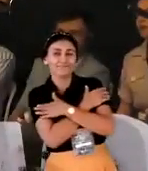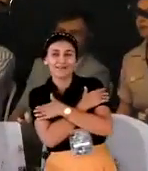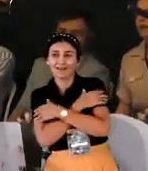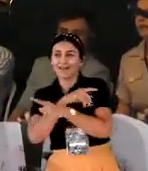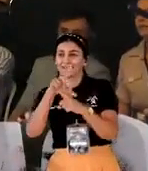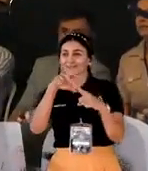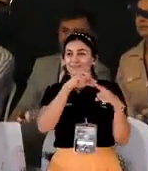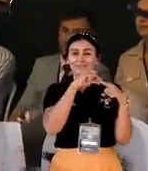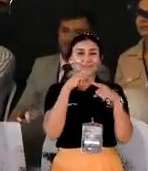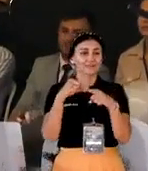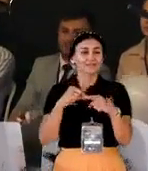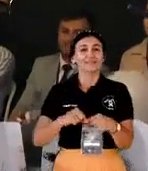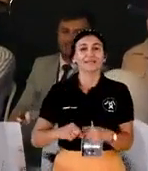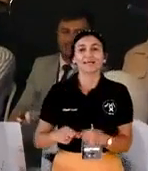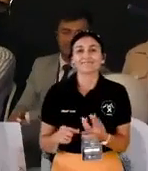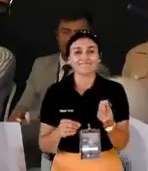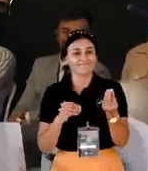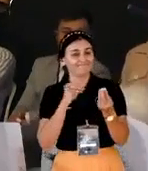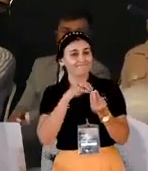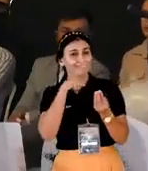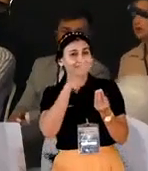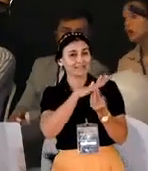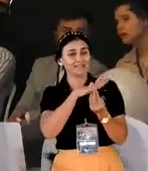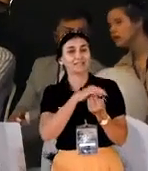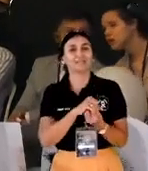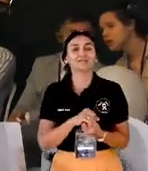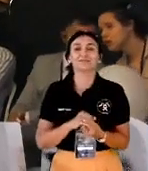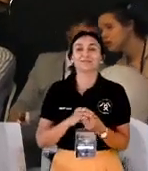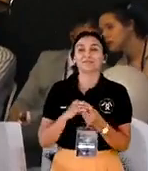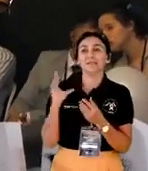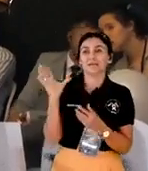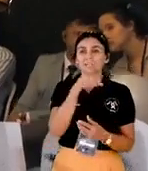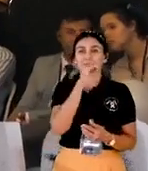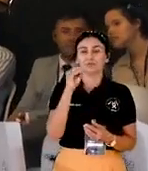nuestros hermanos directivos. Sí, okay. Gloria al nombre del Señor.